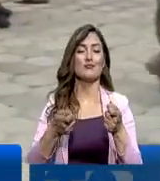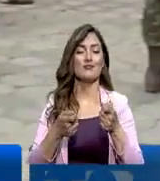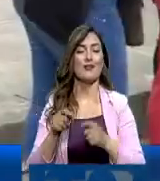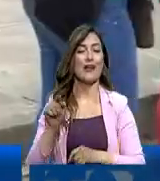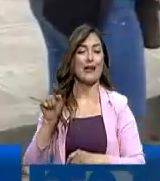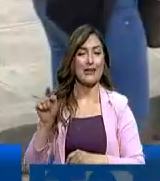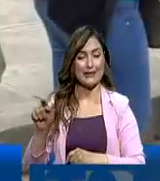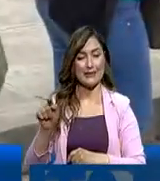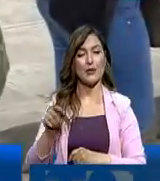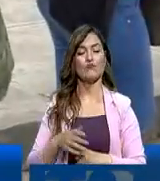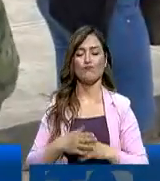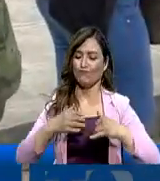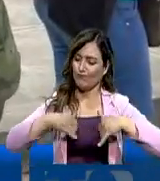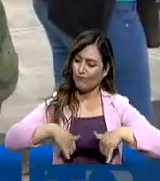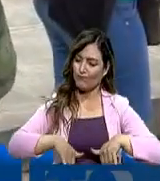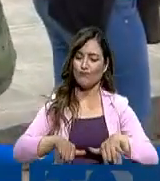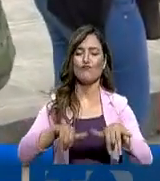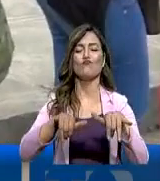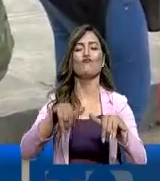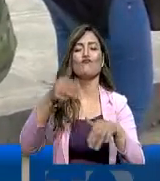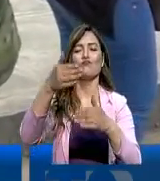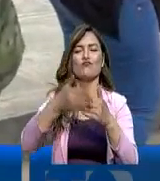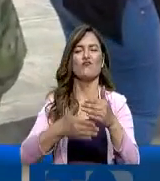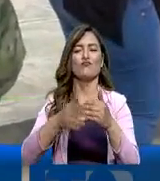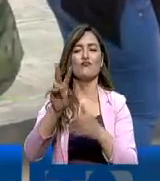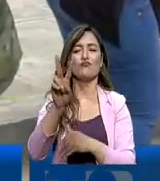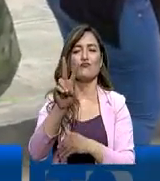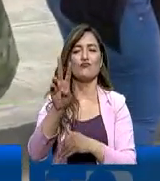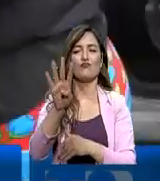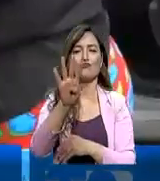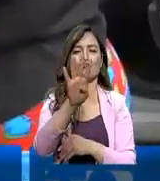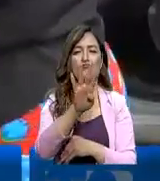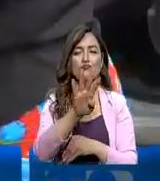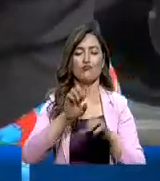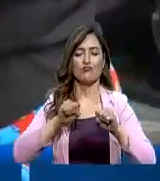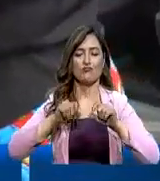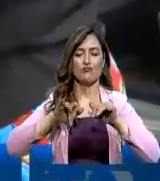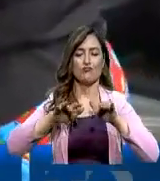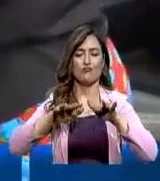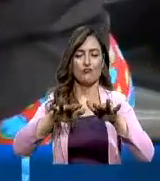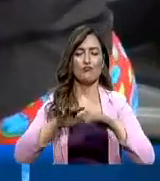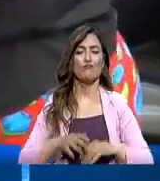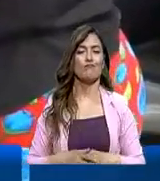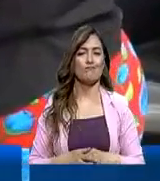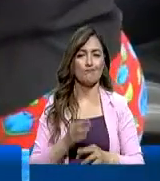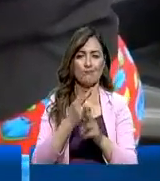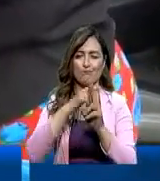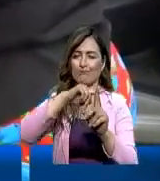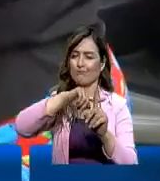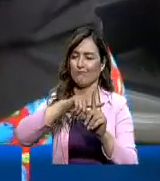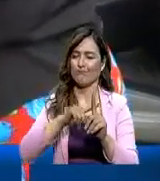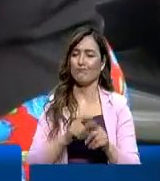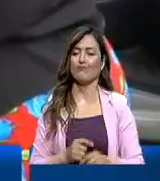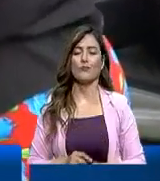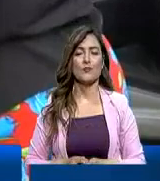Espada 2 continuará hasta el viernes 24 de septiembre y se espera obtener más resultados.